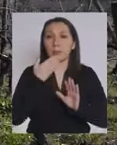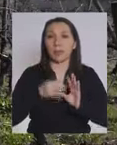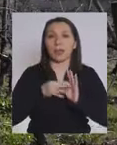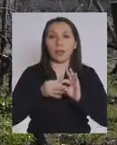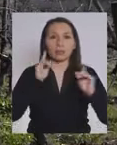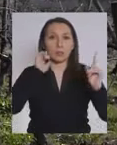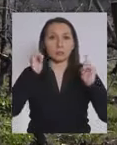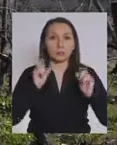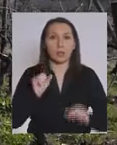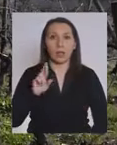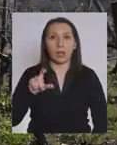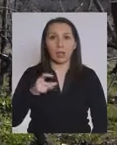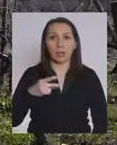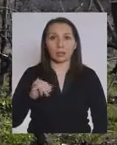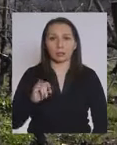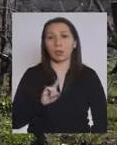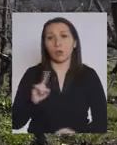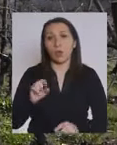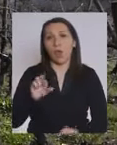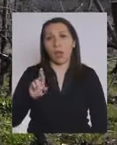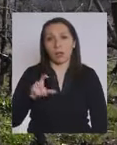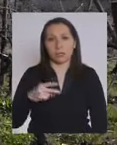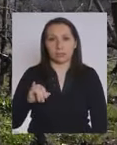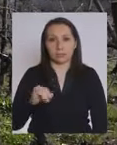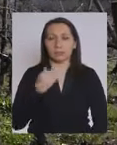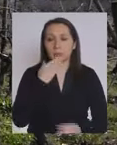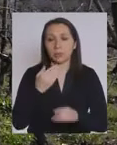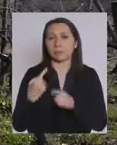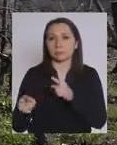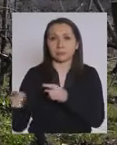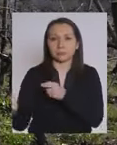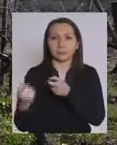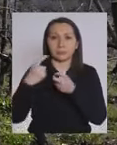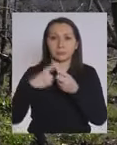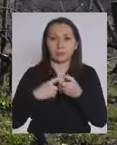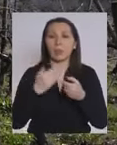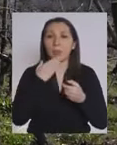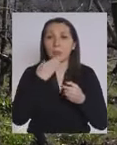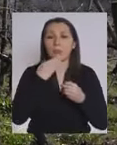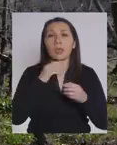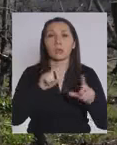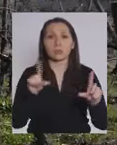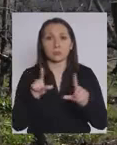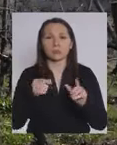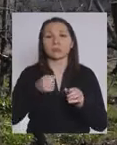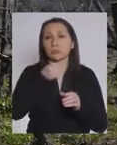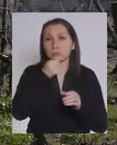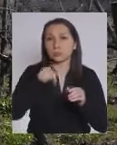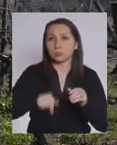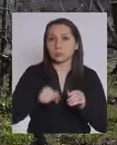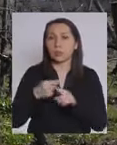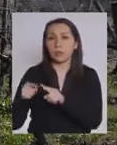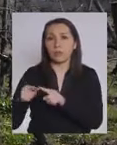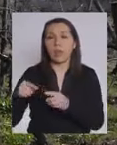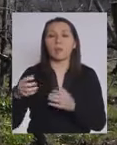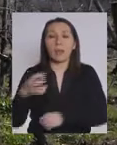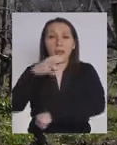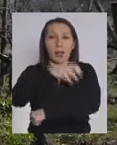a las radios de archi y no archi y también gracias a los medios locales la región del maule